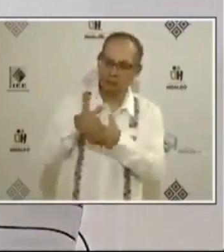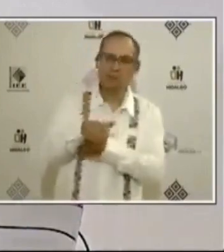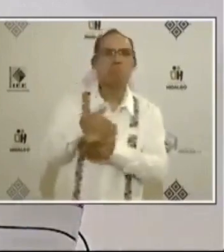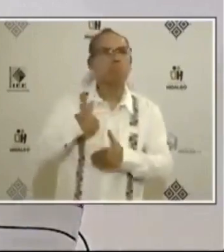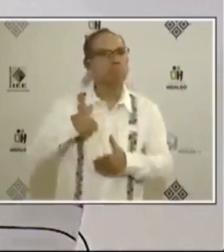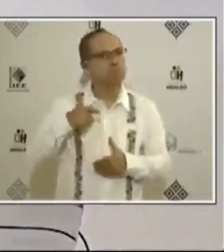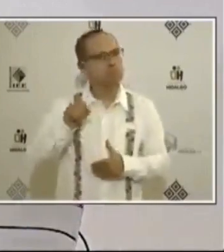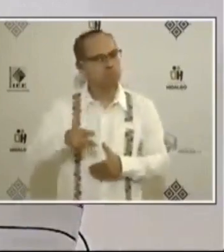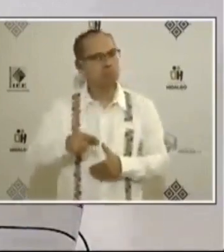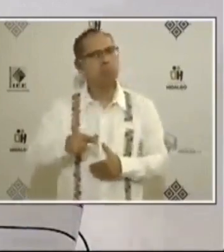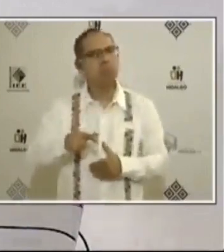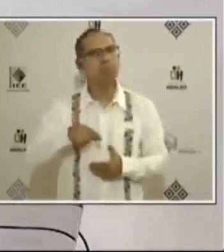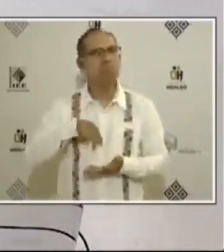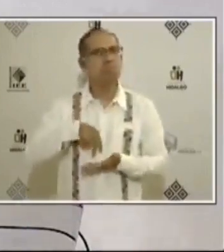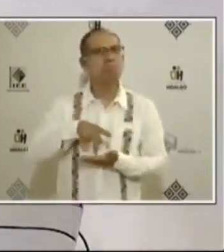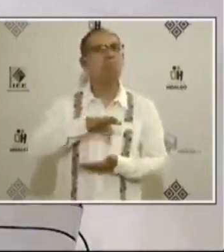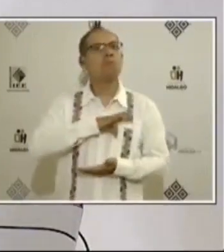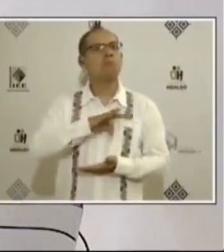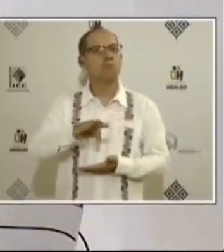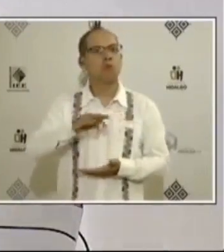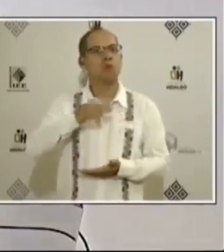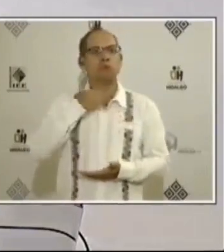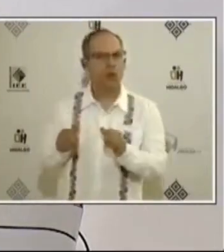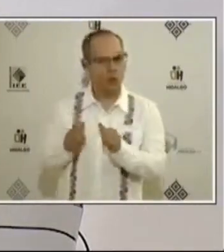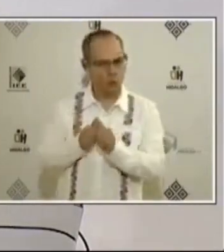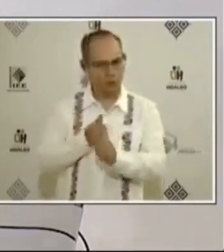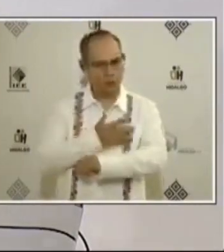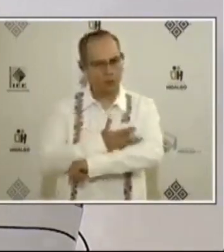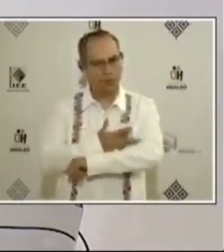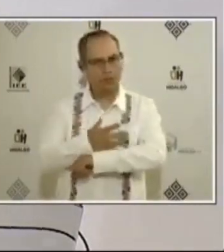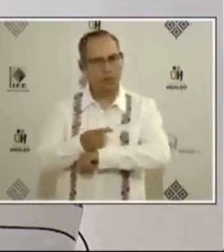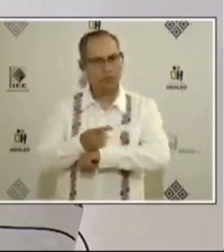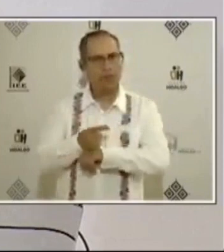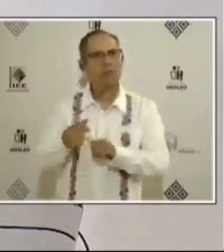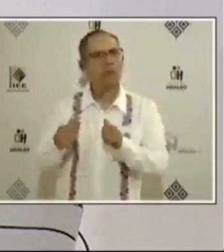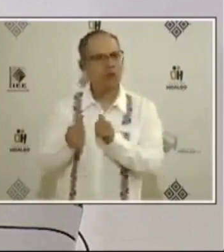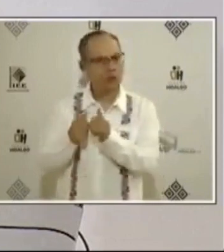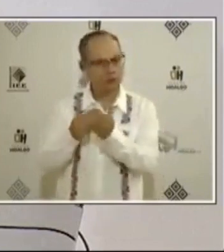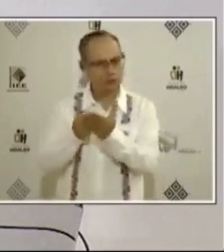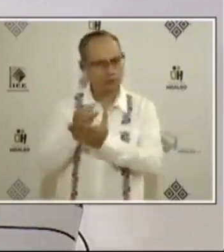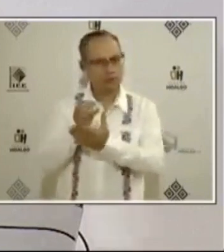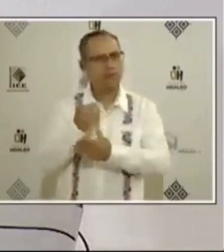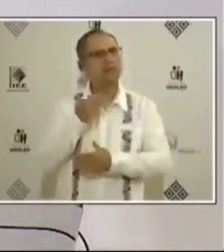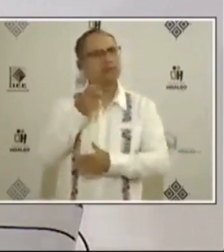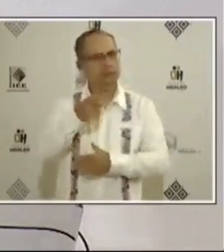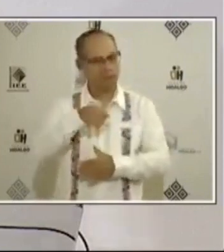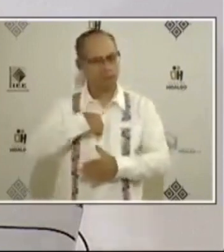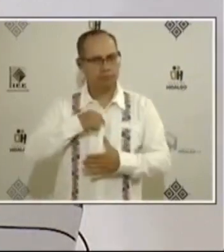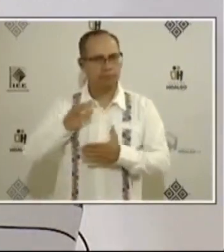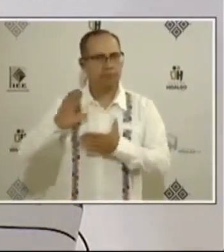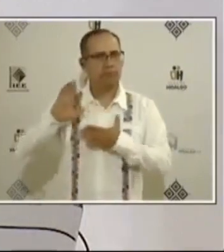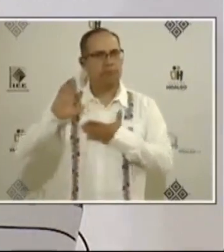frente en alto, con la conciencia limpia. Ese es mi compromiso y está en tus